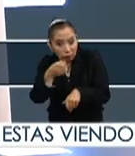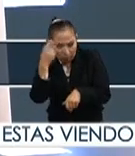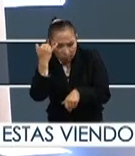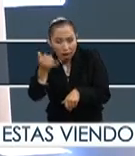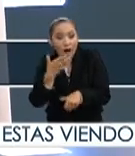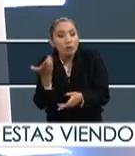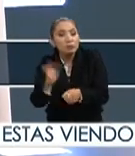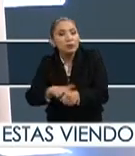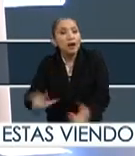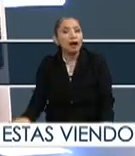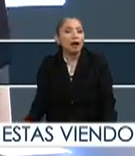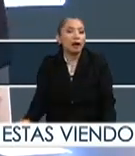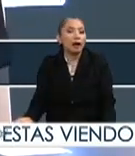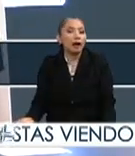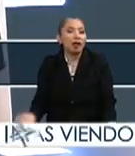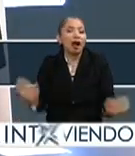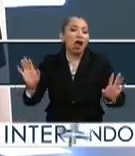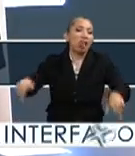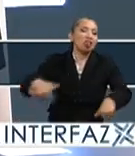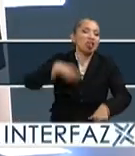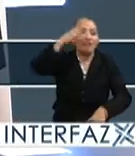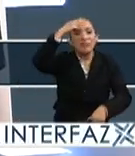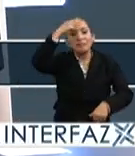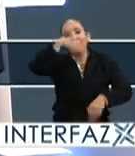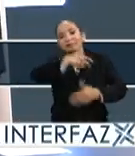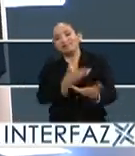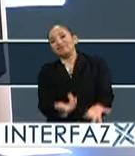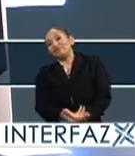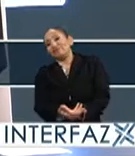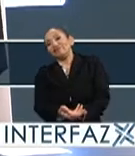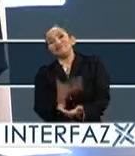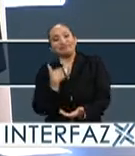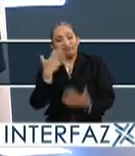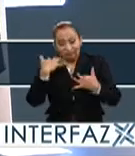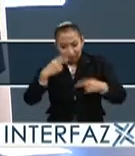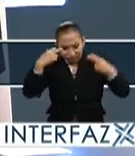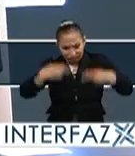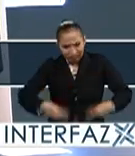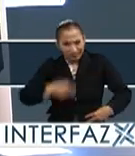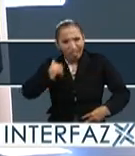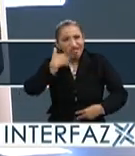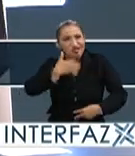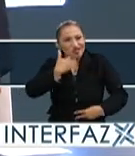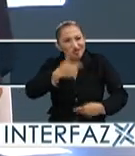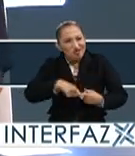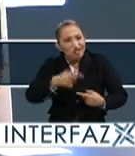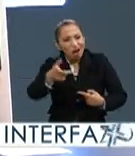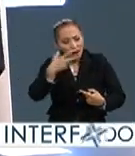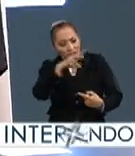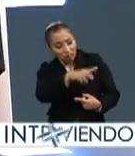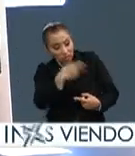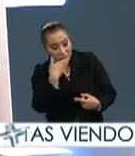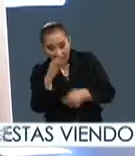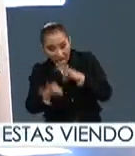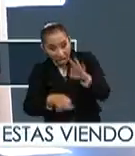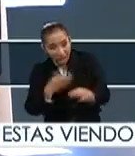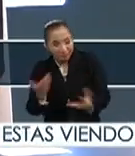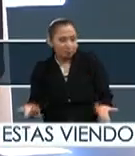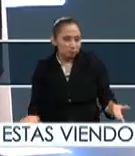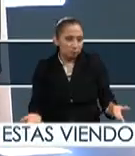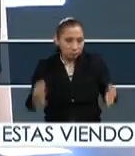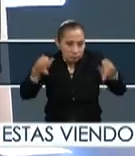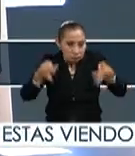en los hospitales, pues vamos a tener enfermeras cuya presentación no es la adecuada y sobre todo cuya formación no es la adecuada,